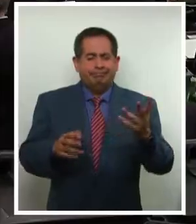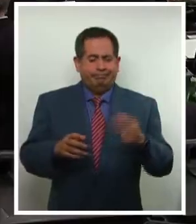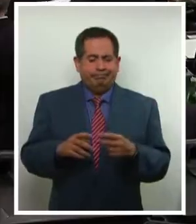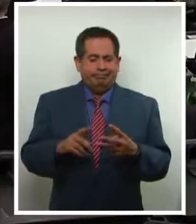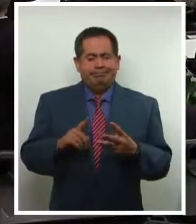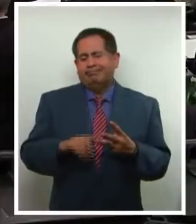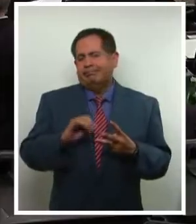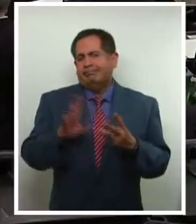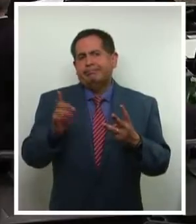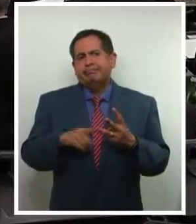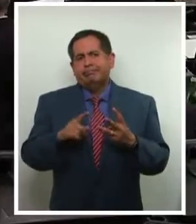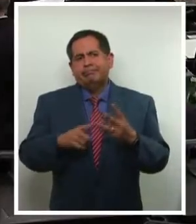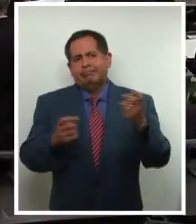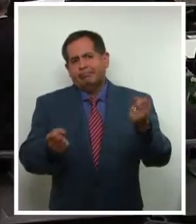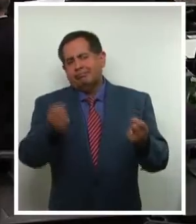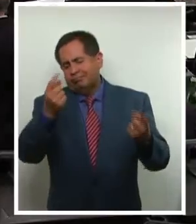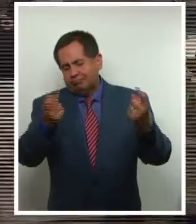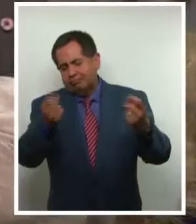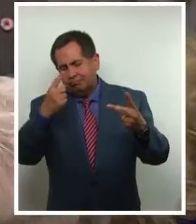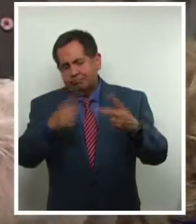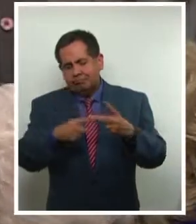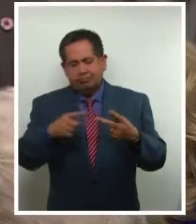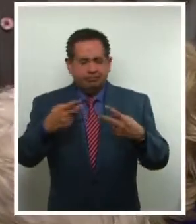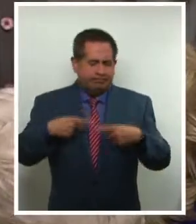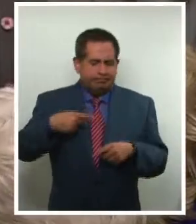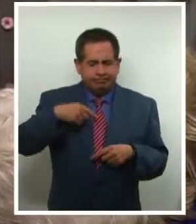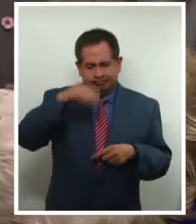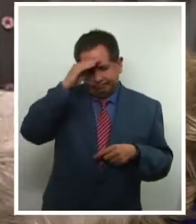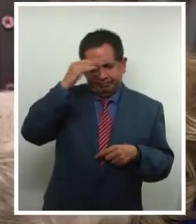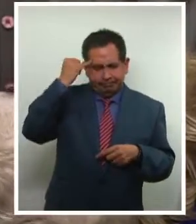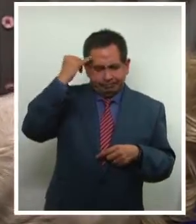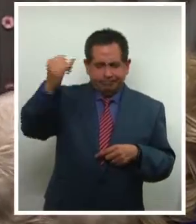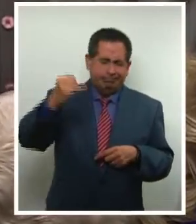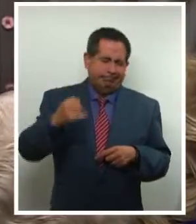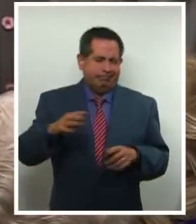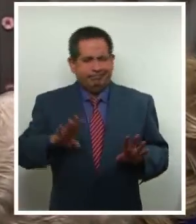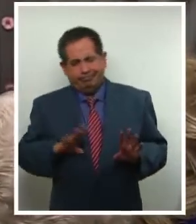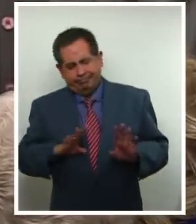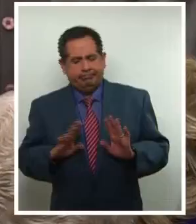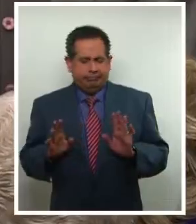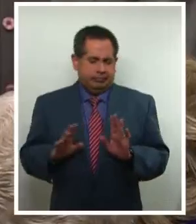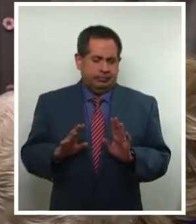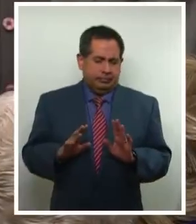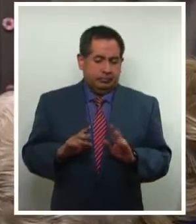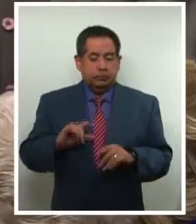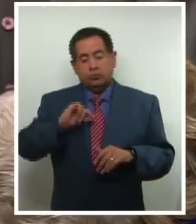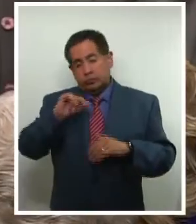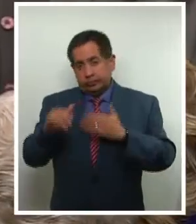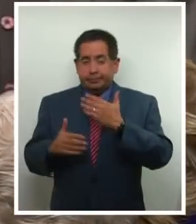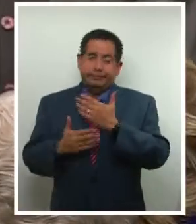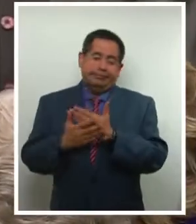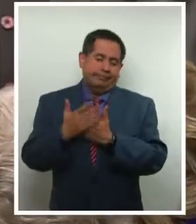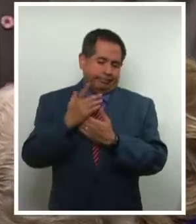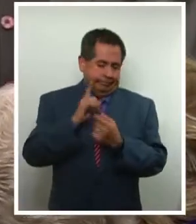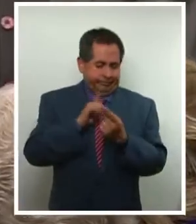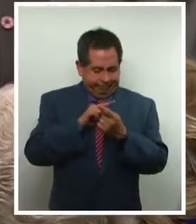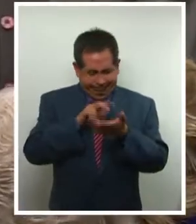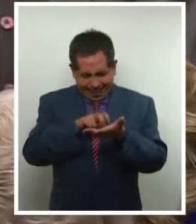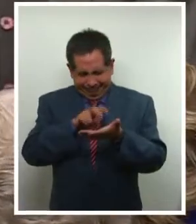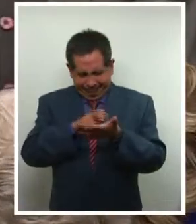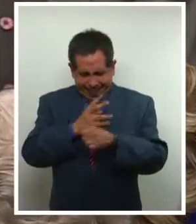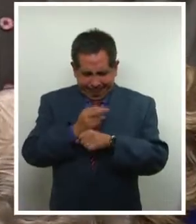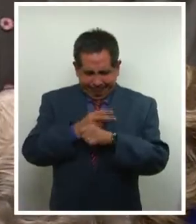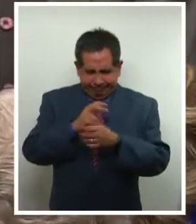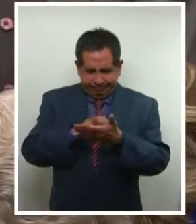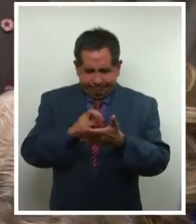desde luego, algunas posiciones, temperamentos que he pasado toda la mañana de hoy en afinar.